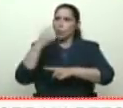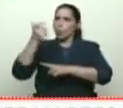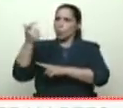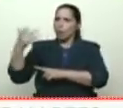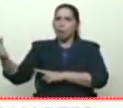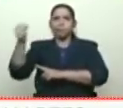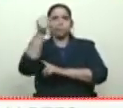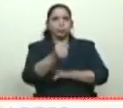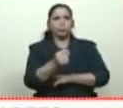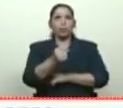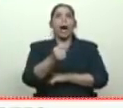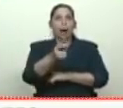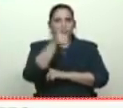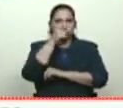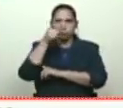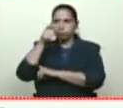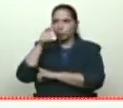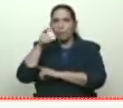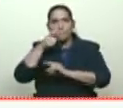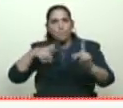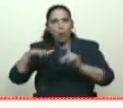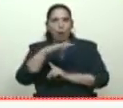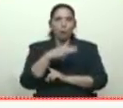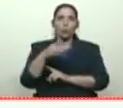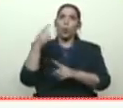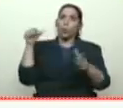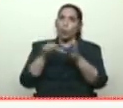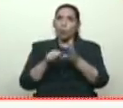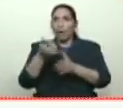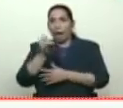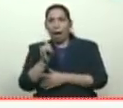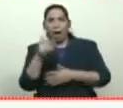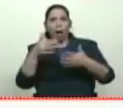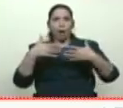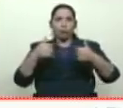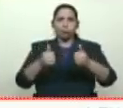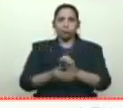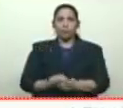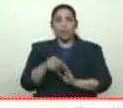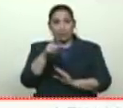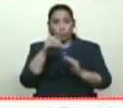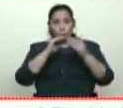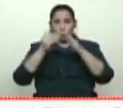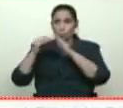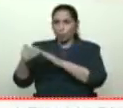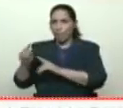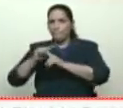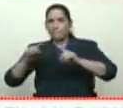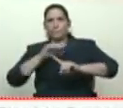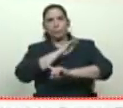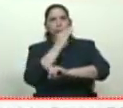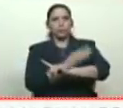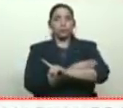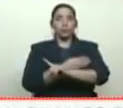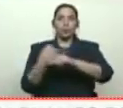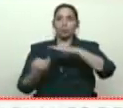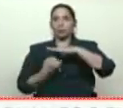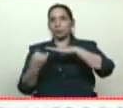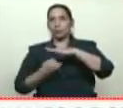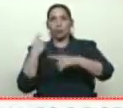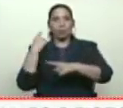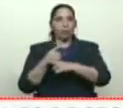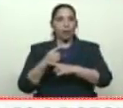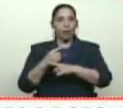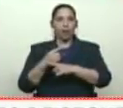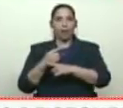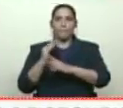que poner el guardia del pueblo donde no esté la seguridad. Eso en las comunidades, para fortalecer esa institucionalidad e